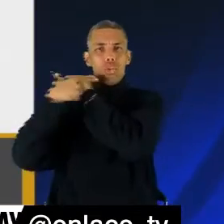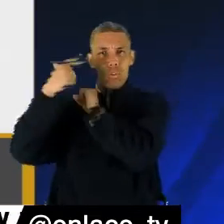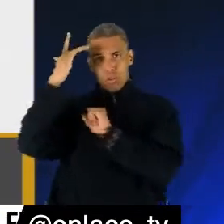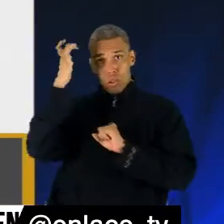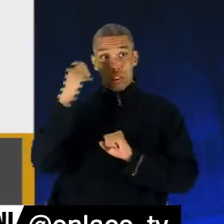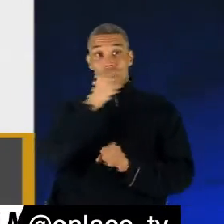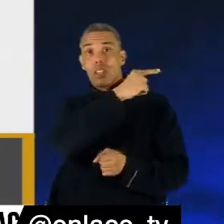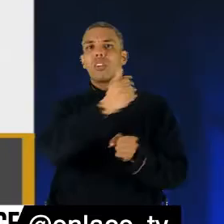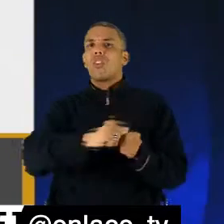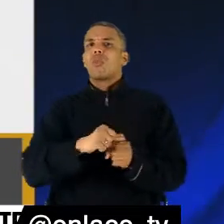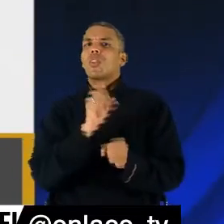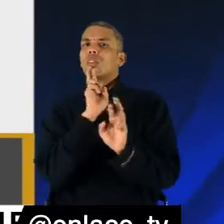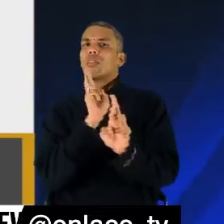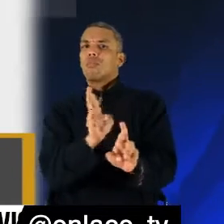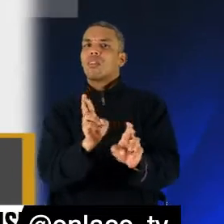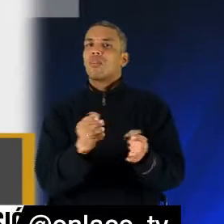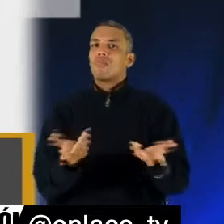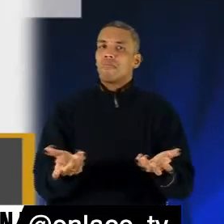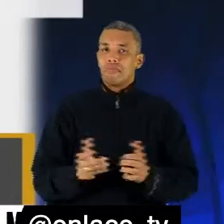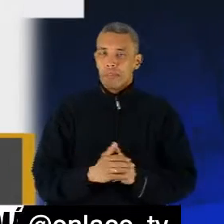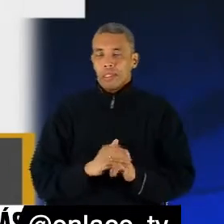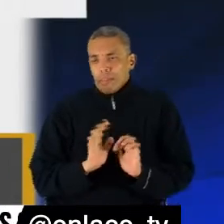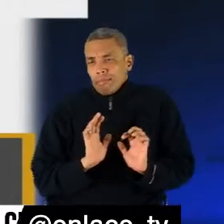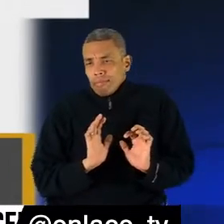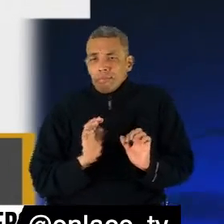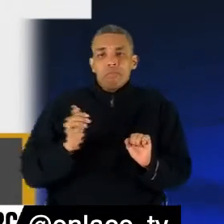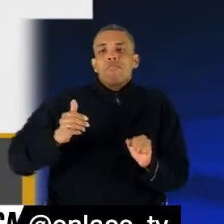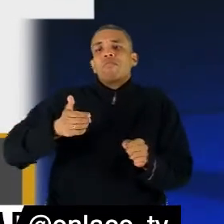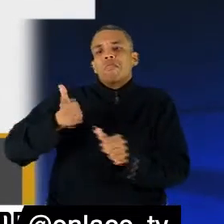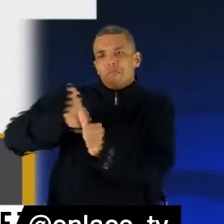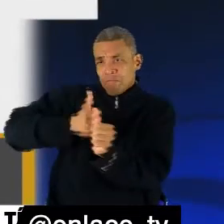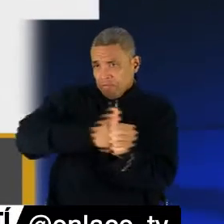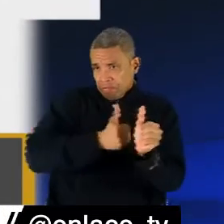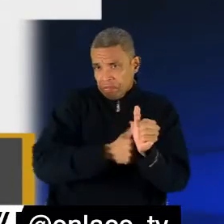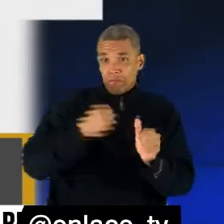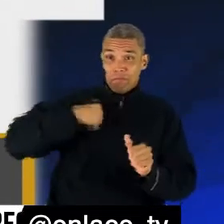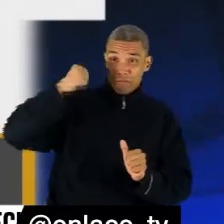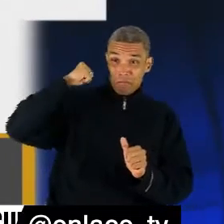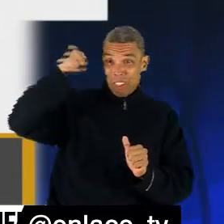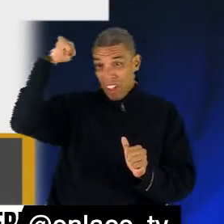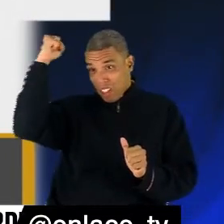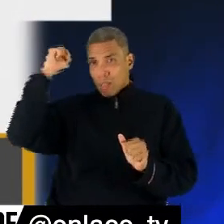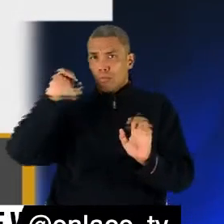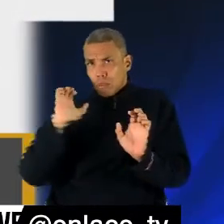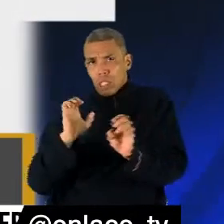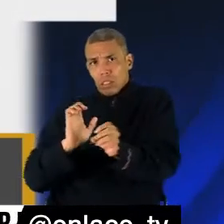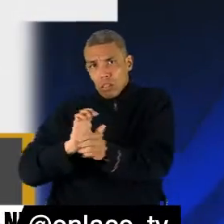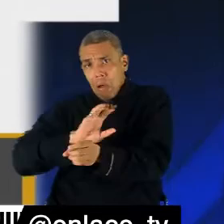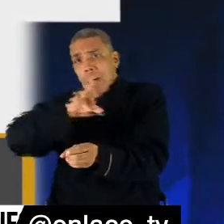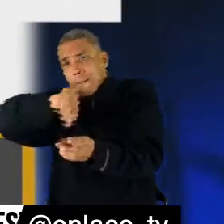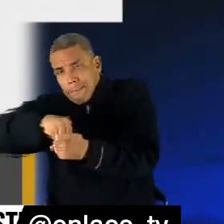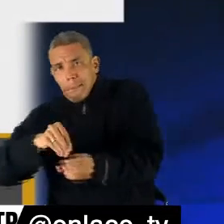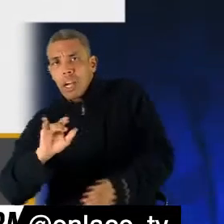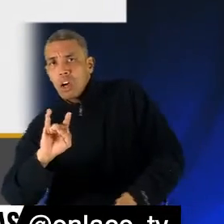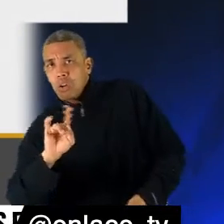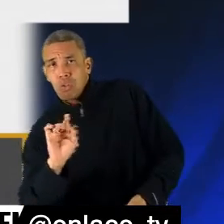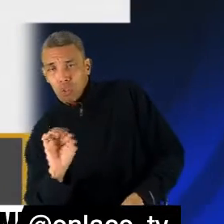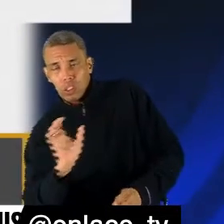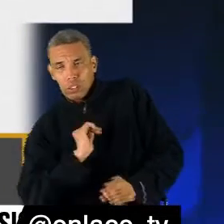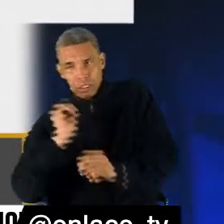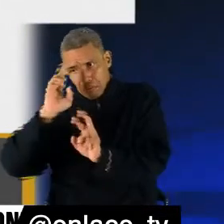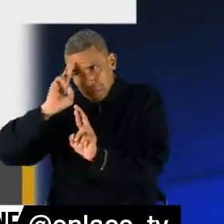respeta el derecho de asociación y la libertad sindical, así como el compromiso con la integridad de todos sus trabajadores